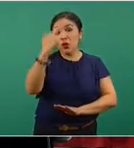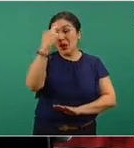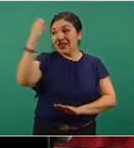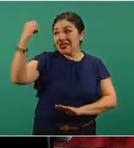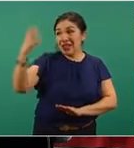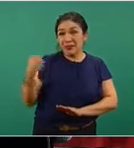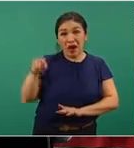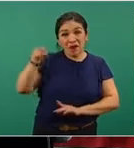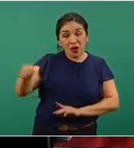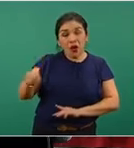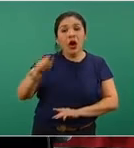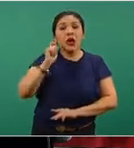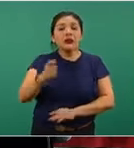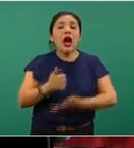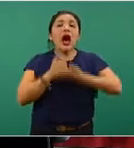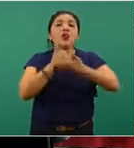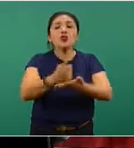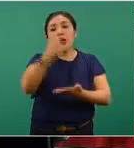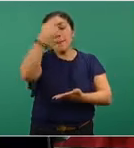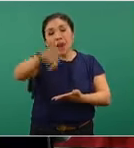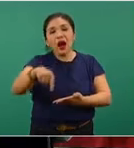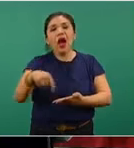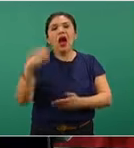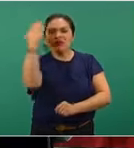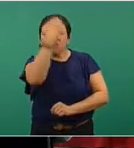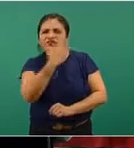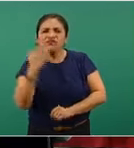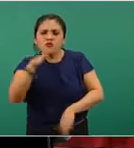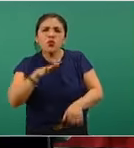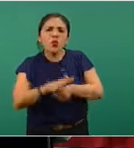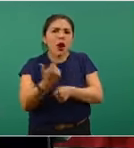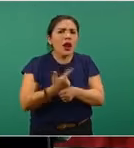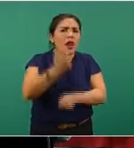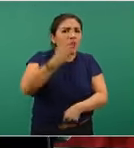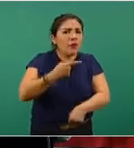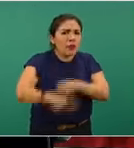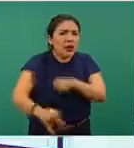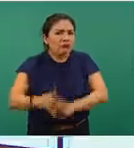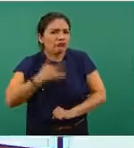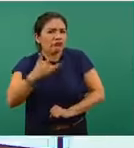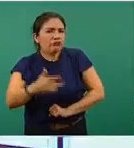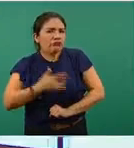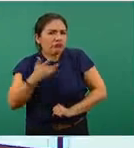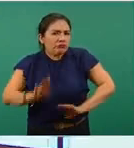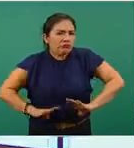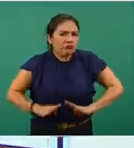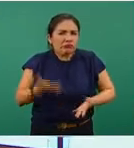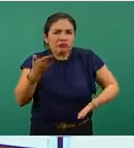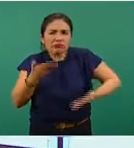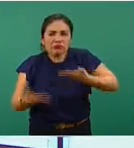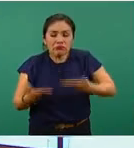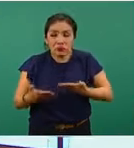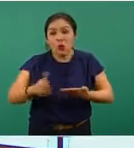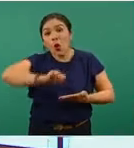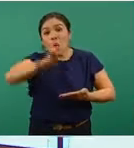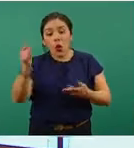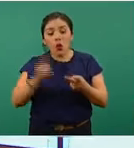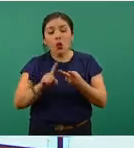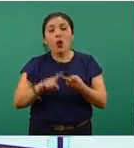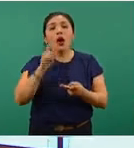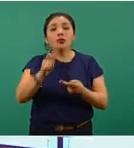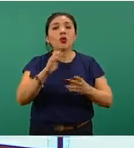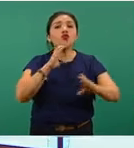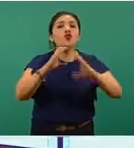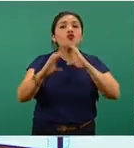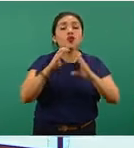es un elemento de evaluación de riesgo, de estimación de riesgo, y por el otro lado, un elemento de